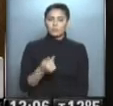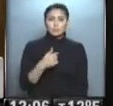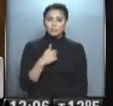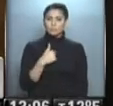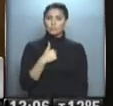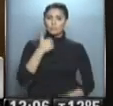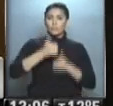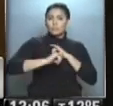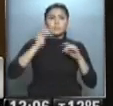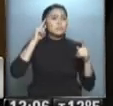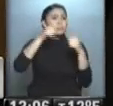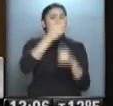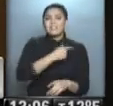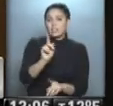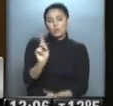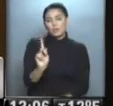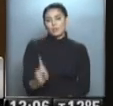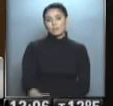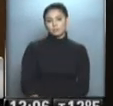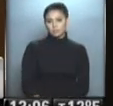No estoy en la carrera presidencial.